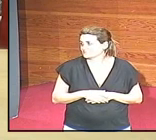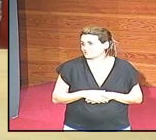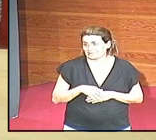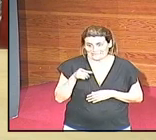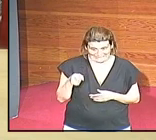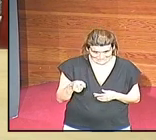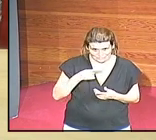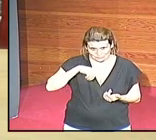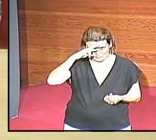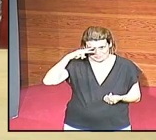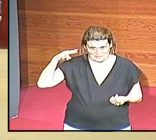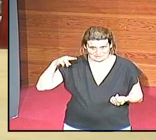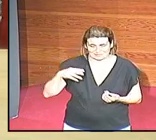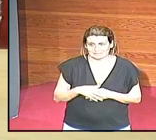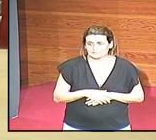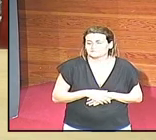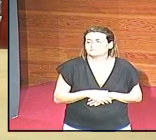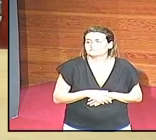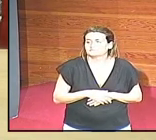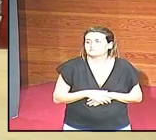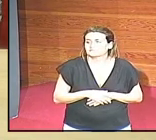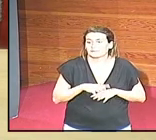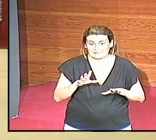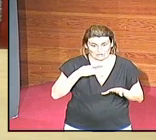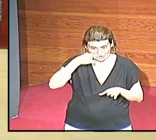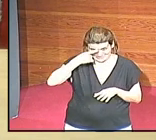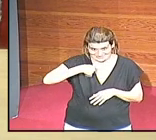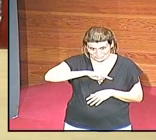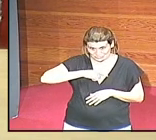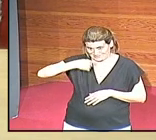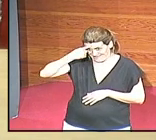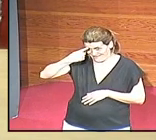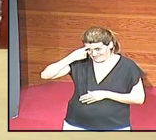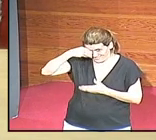preocupante, pero sé que en la cabeza nuestra